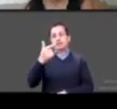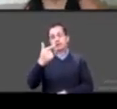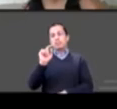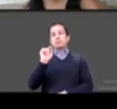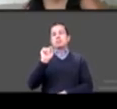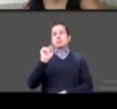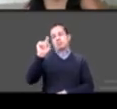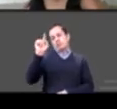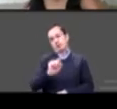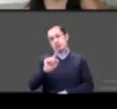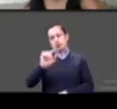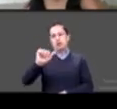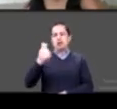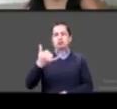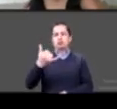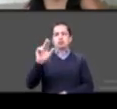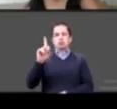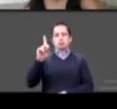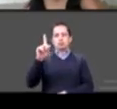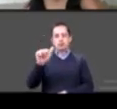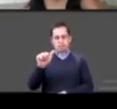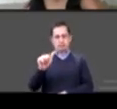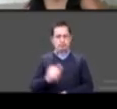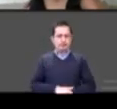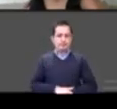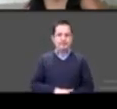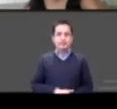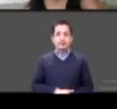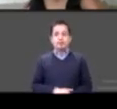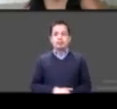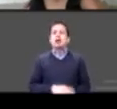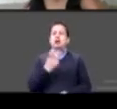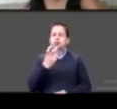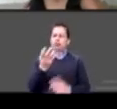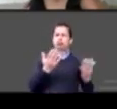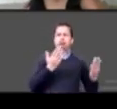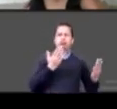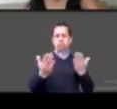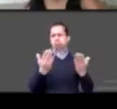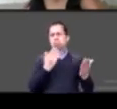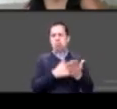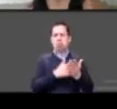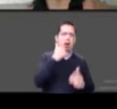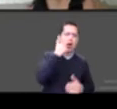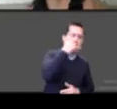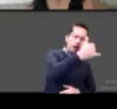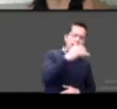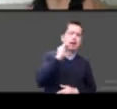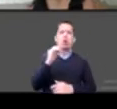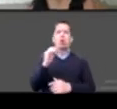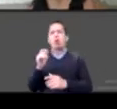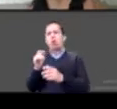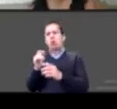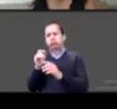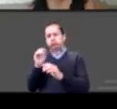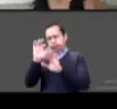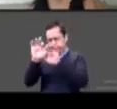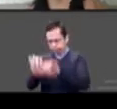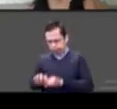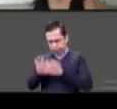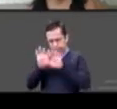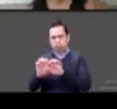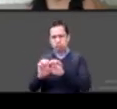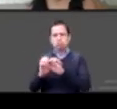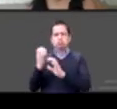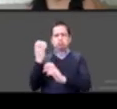alumbramx.org/ayuda. En estos dos canales están un equipo de personas que te van a escuchar,